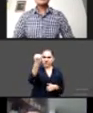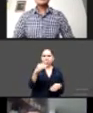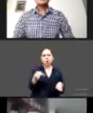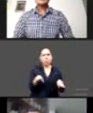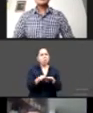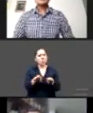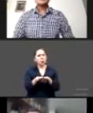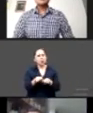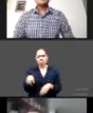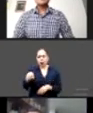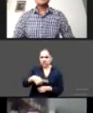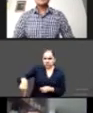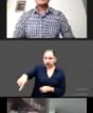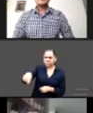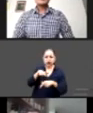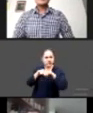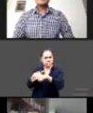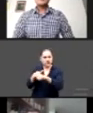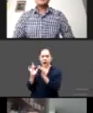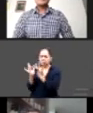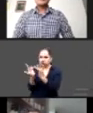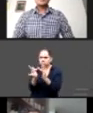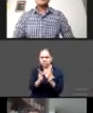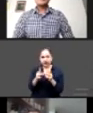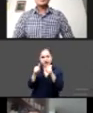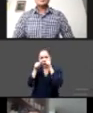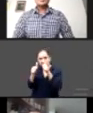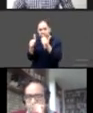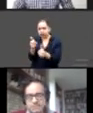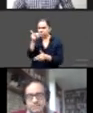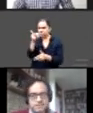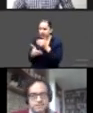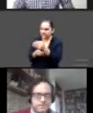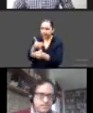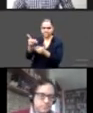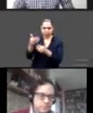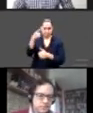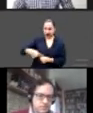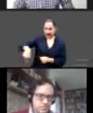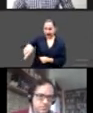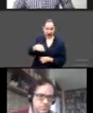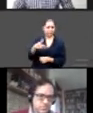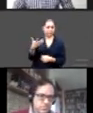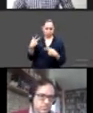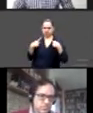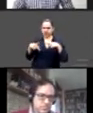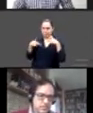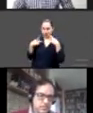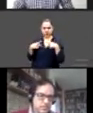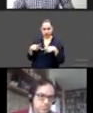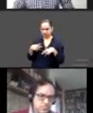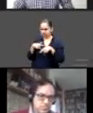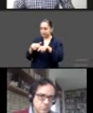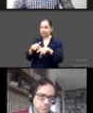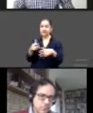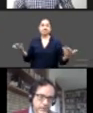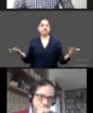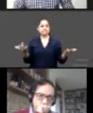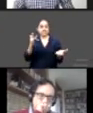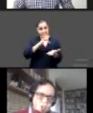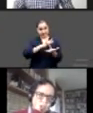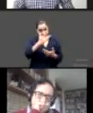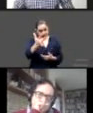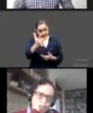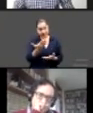darles la atención y darle el seguimiento que se merecen. Así que agradecemos el espacio, damos el espacio ahora a los